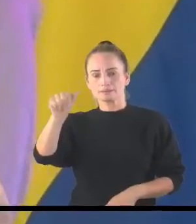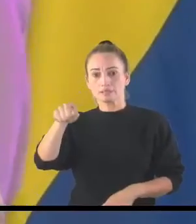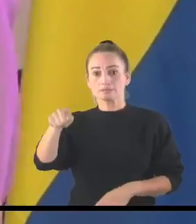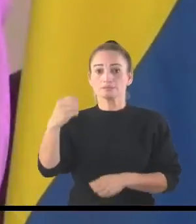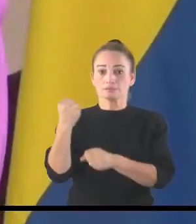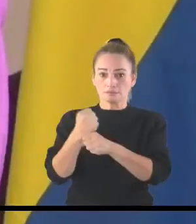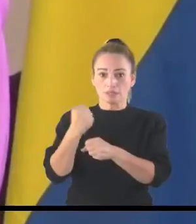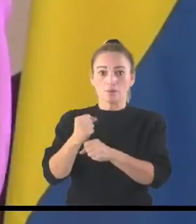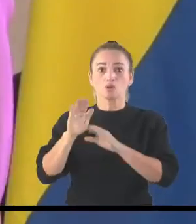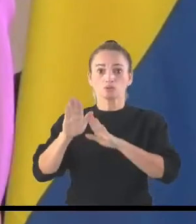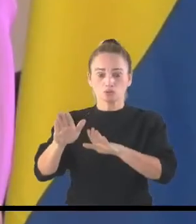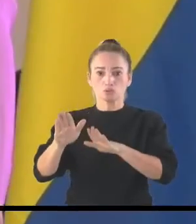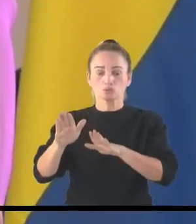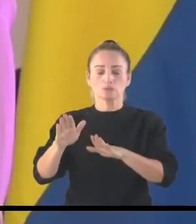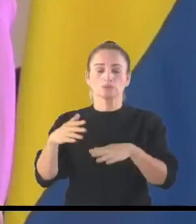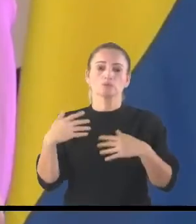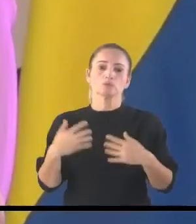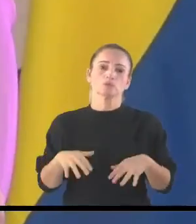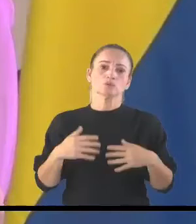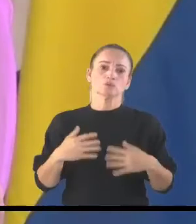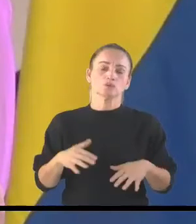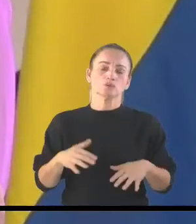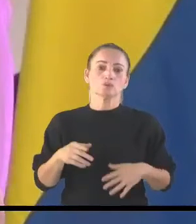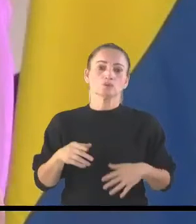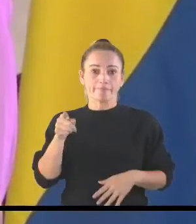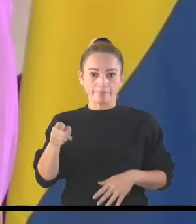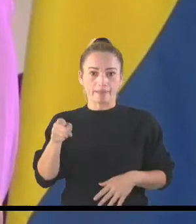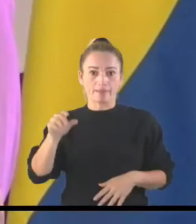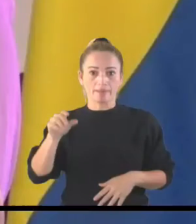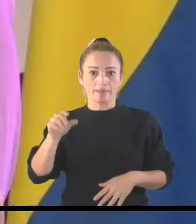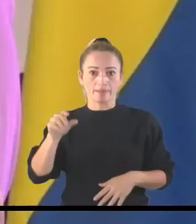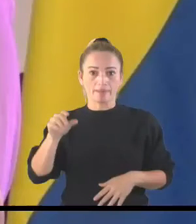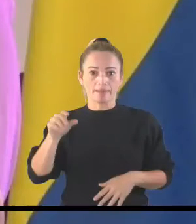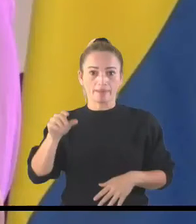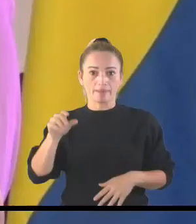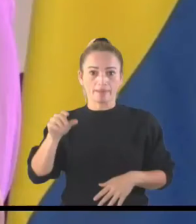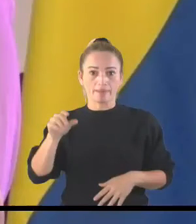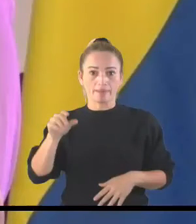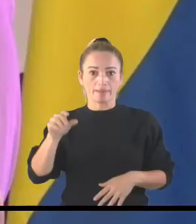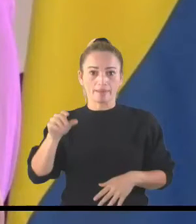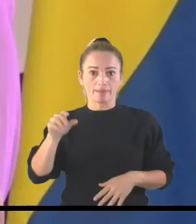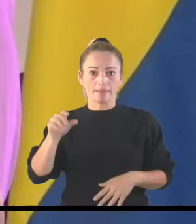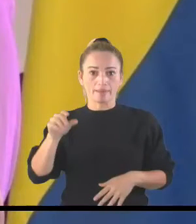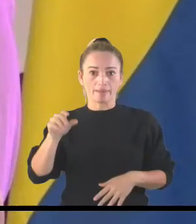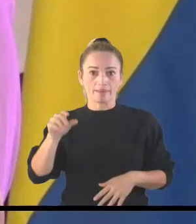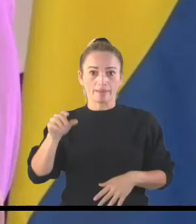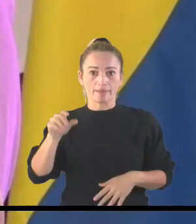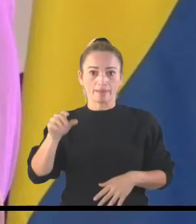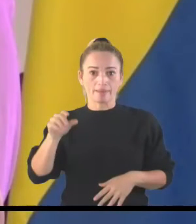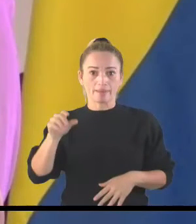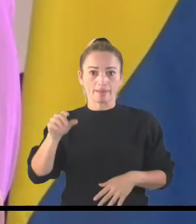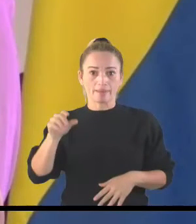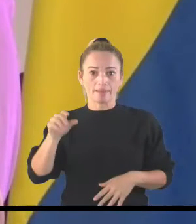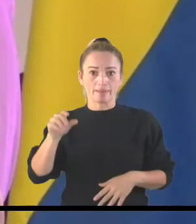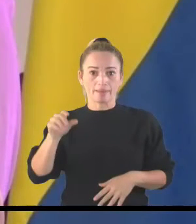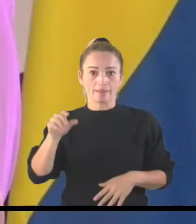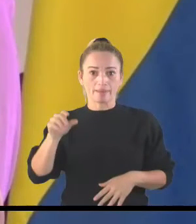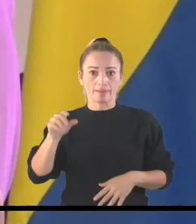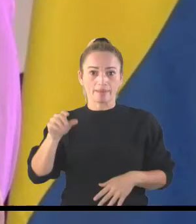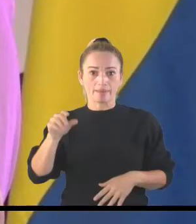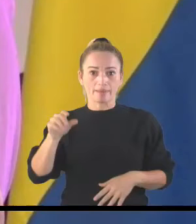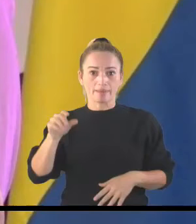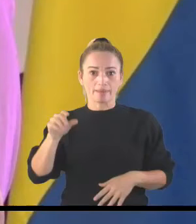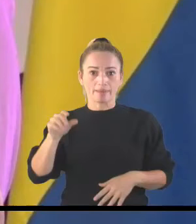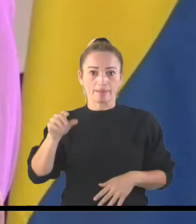trabajo, esto le ha significado para ella y para varios miembros de su equipo